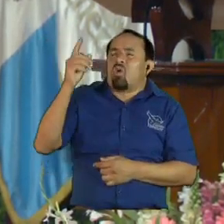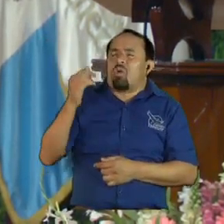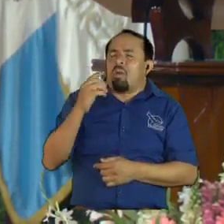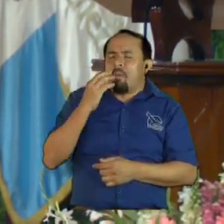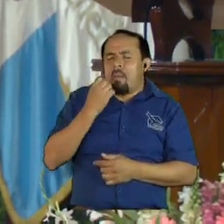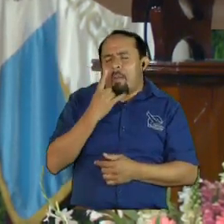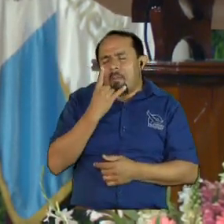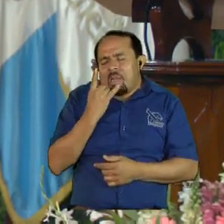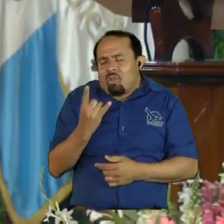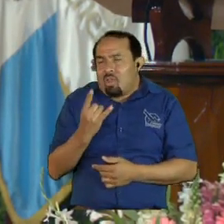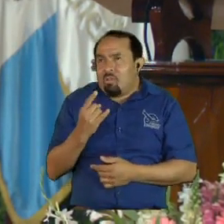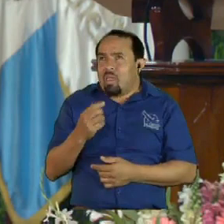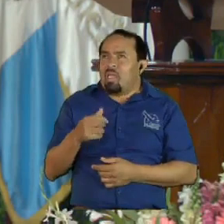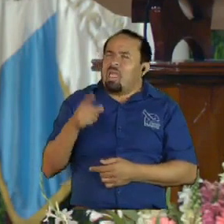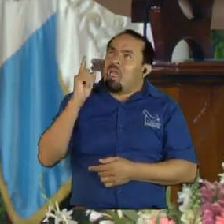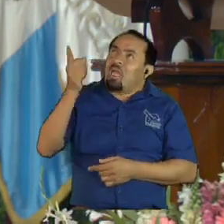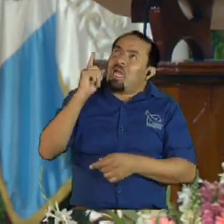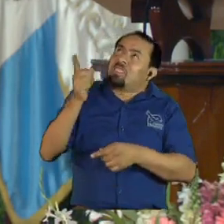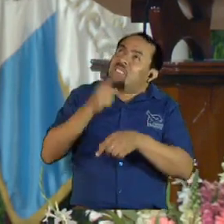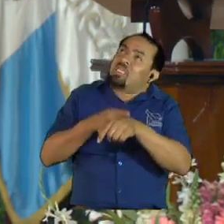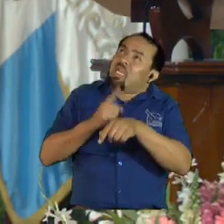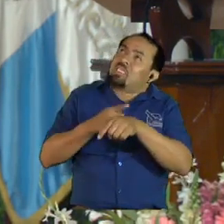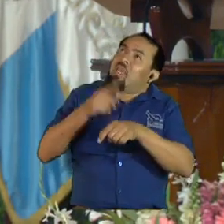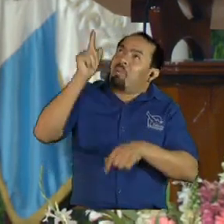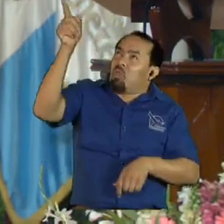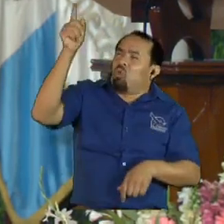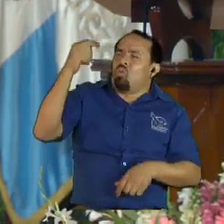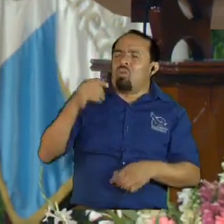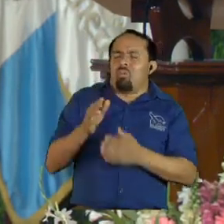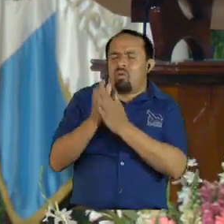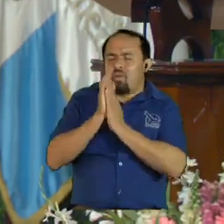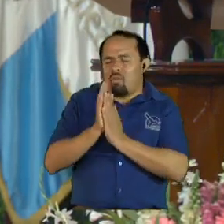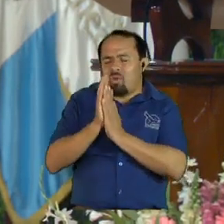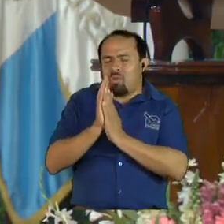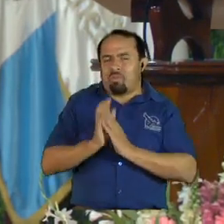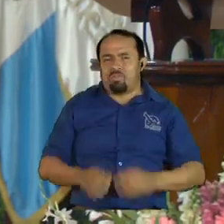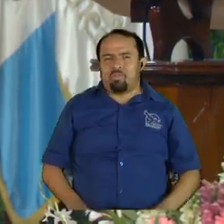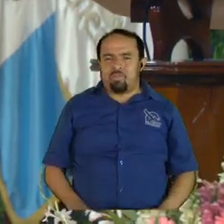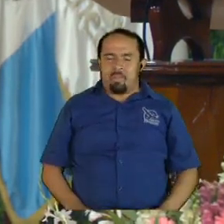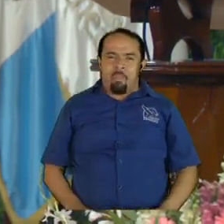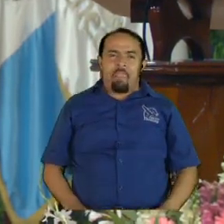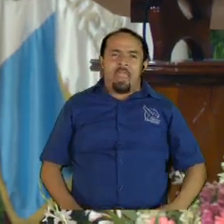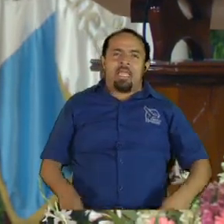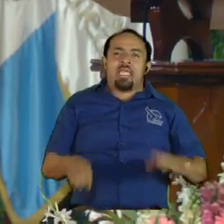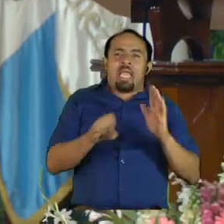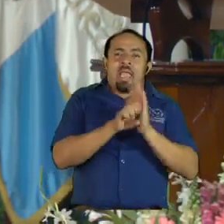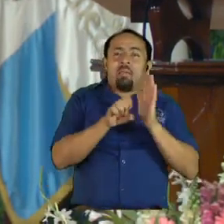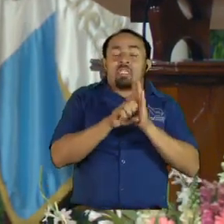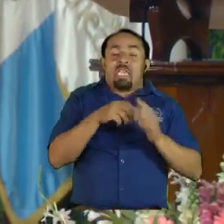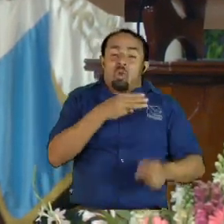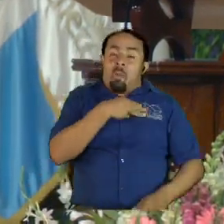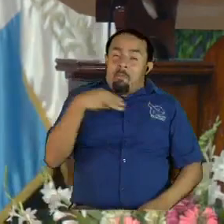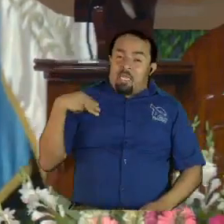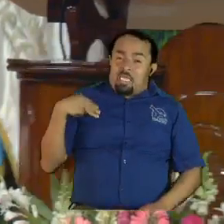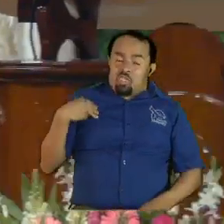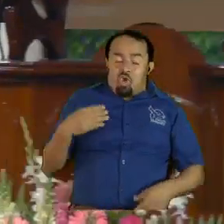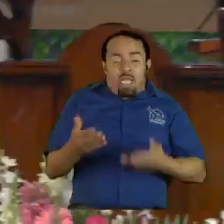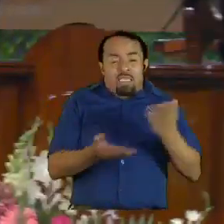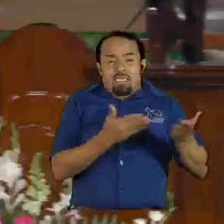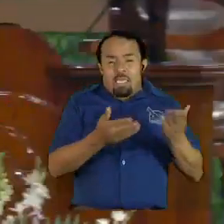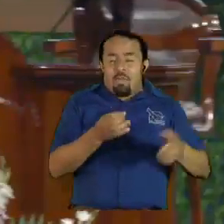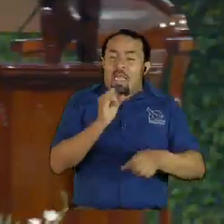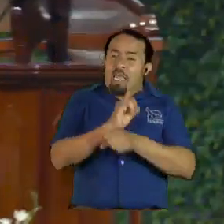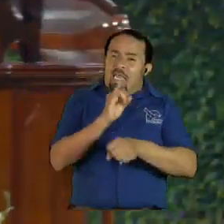Es decir, si es un ministro que sirve en la iglesia, venir con el